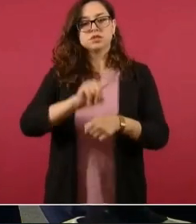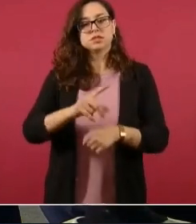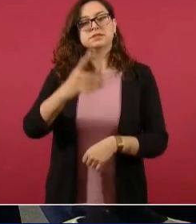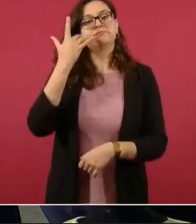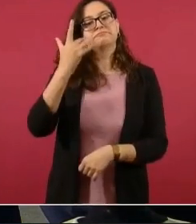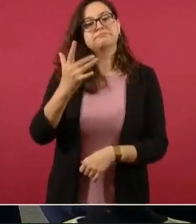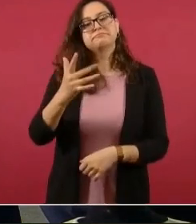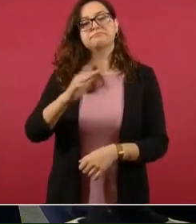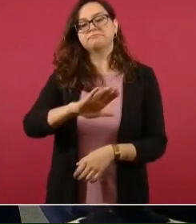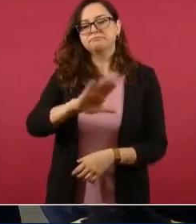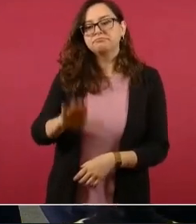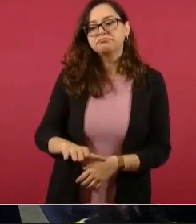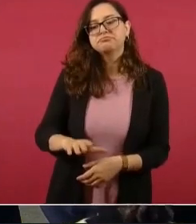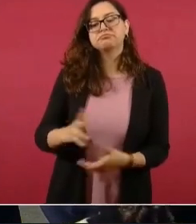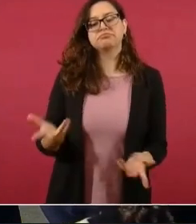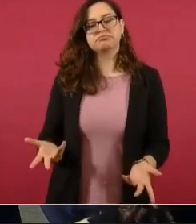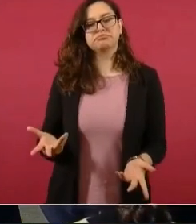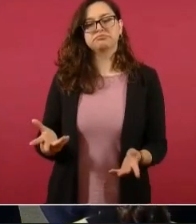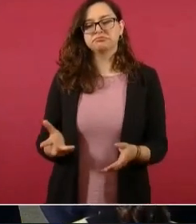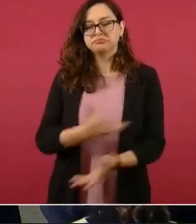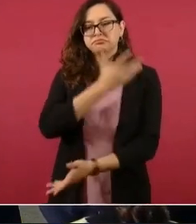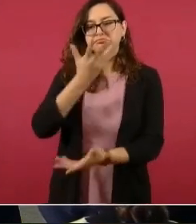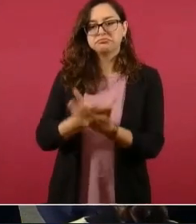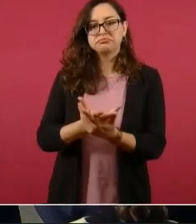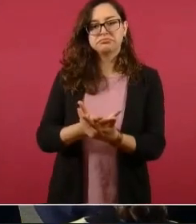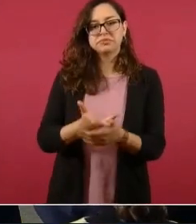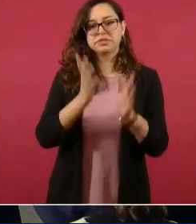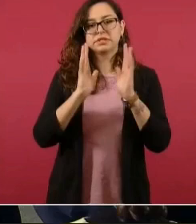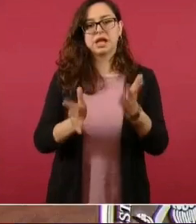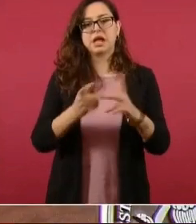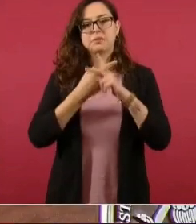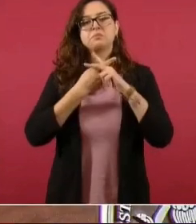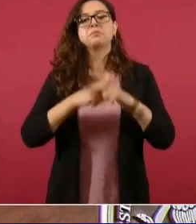difuntos, vamos a reiniciar la semana.